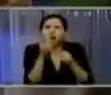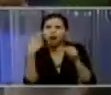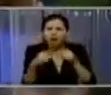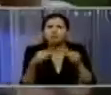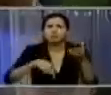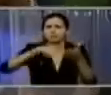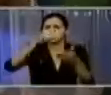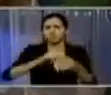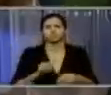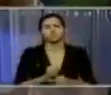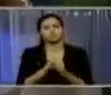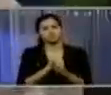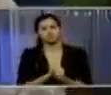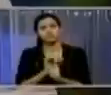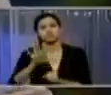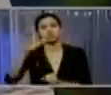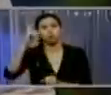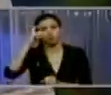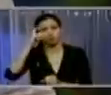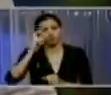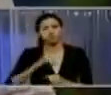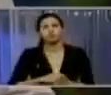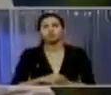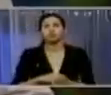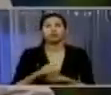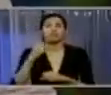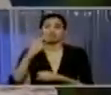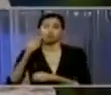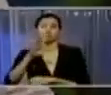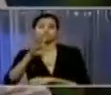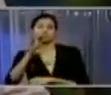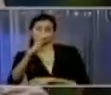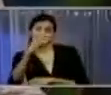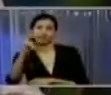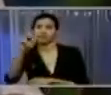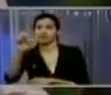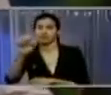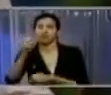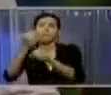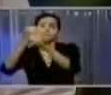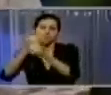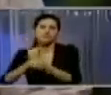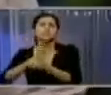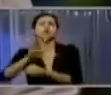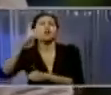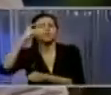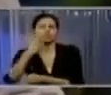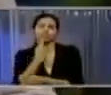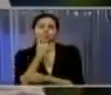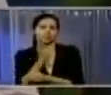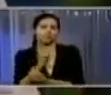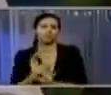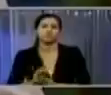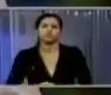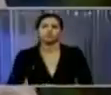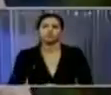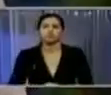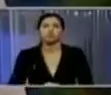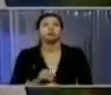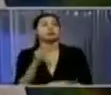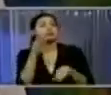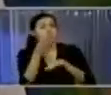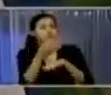estos 5 días, que ha dado el Consejo Nacional Electoral como rector del proceso, para ir, llenar la